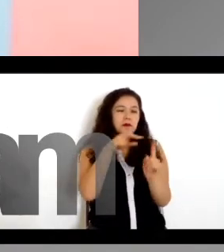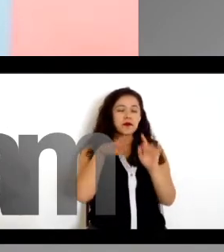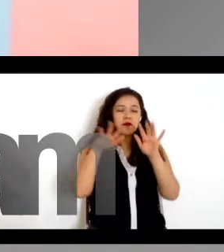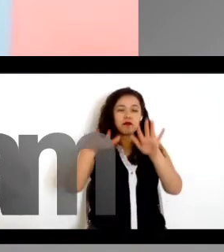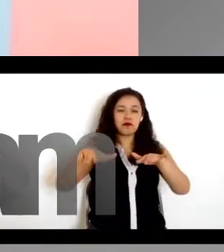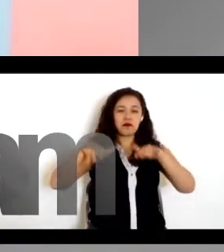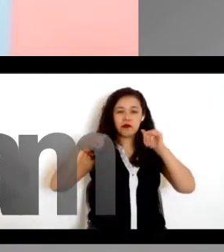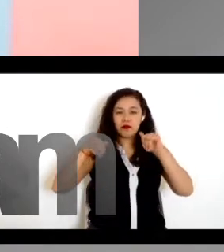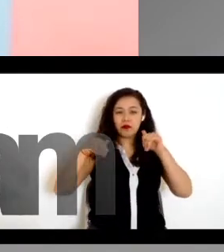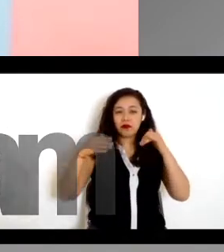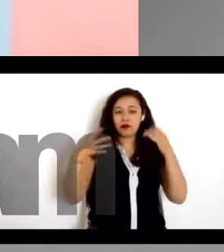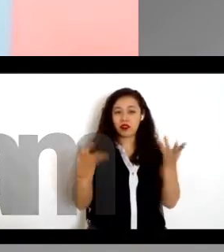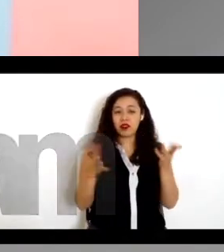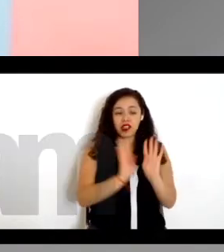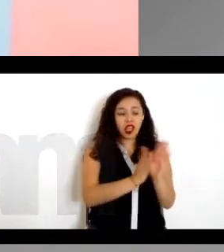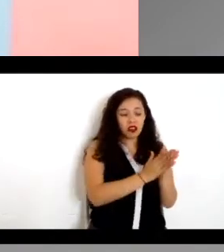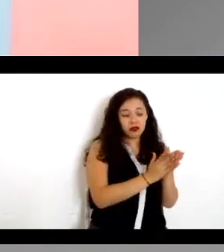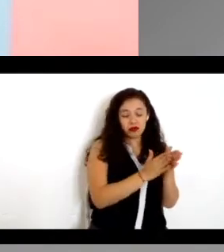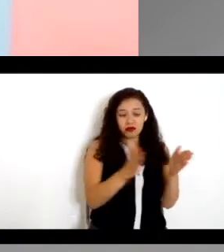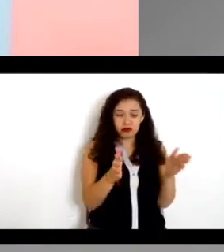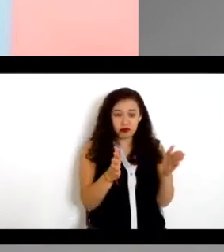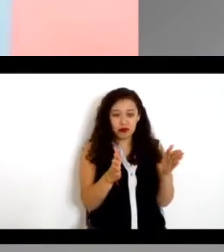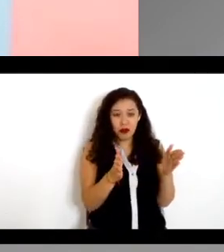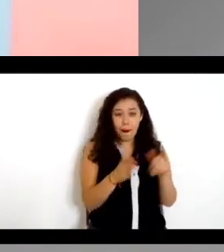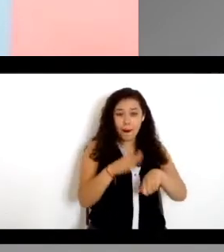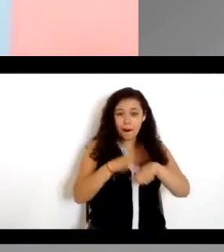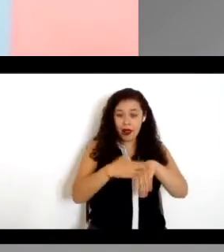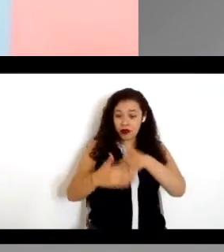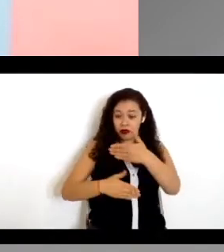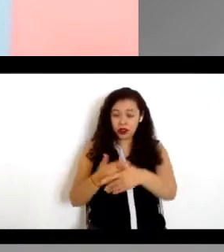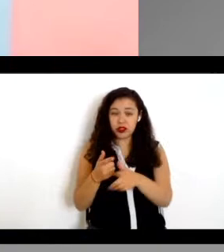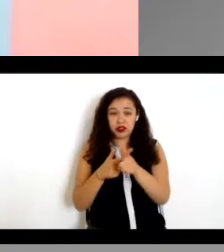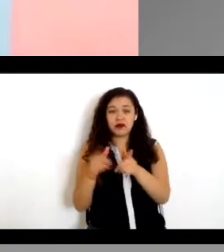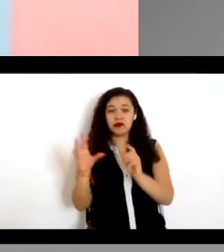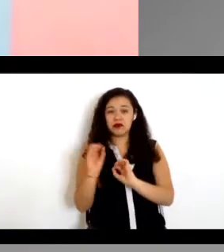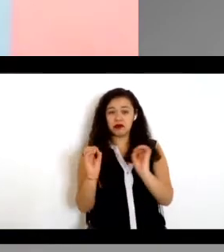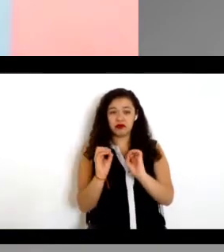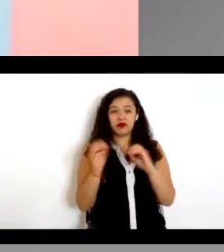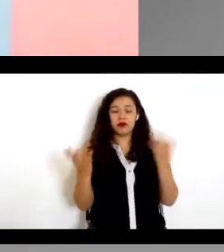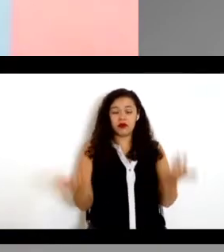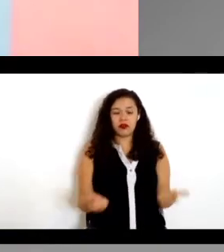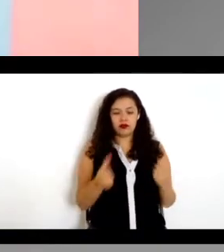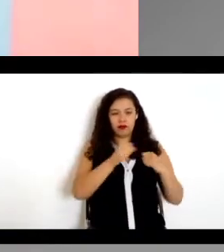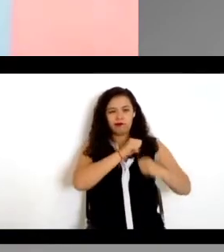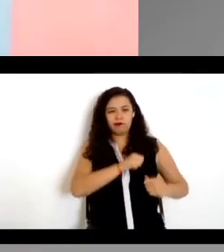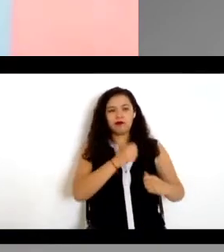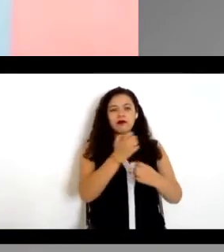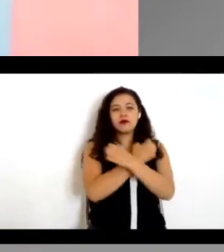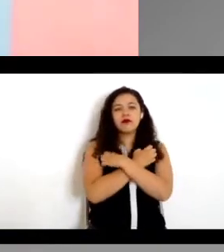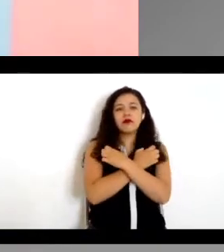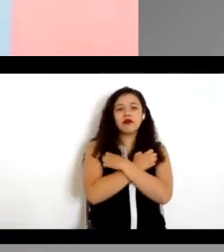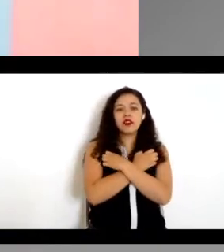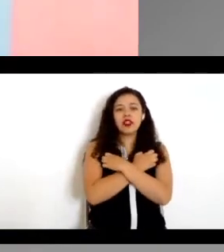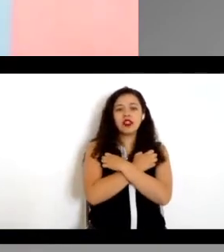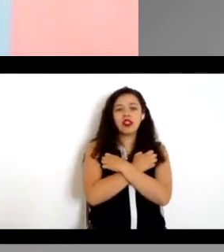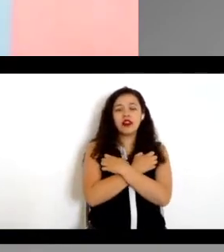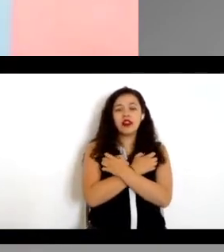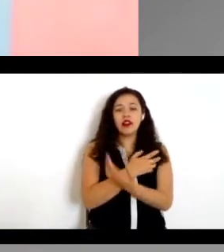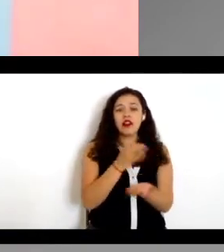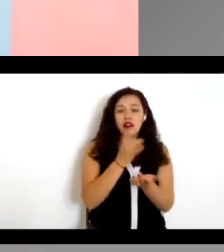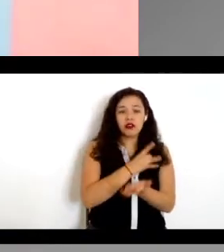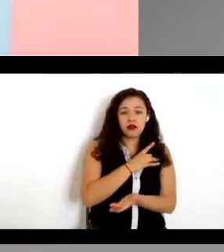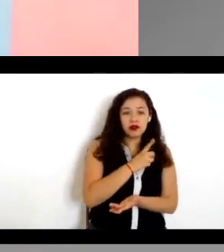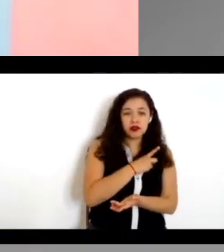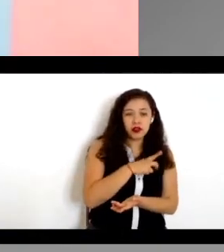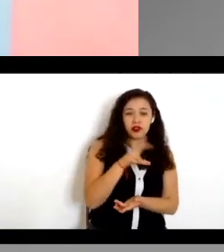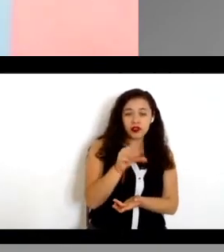quedamos en esta primera parte del proceso. Invitar a las autoridades educativas que este trabajo sin duda no ha sido solo. El hablar desde